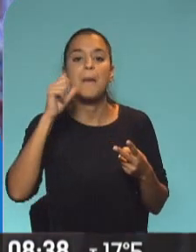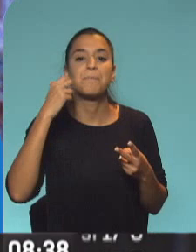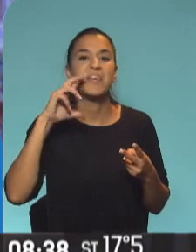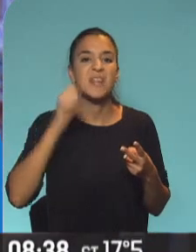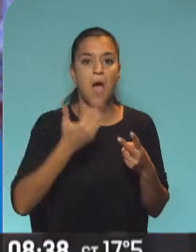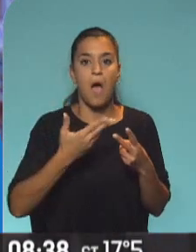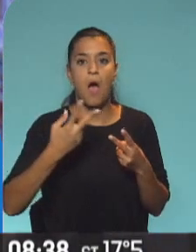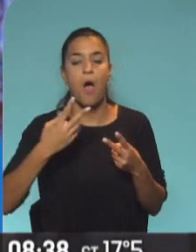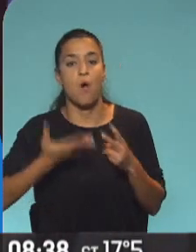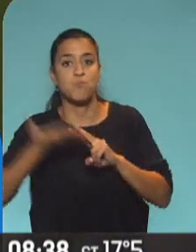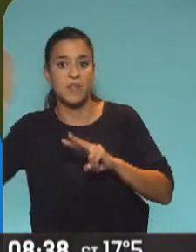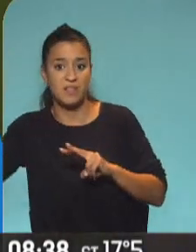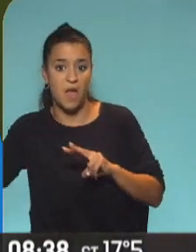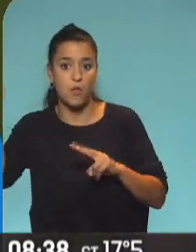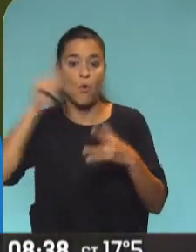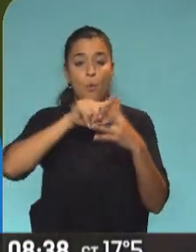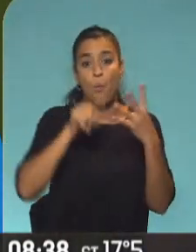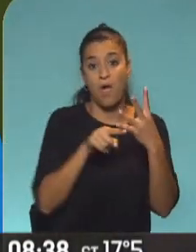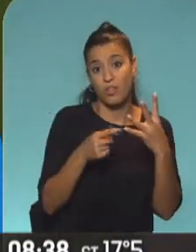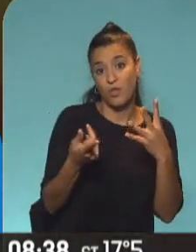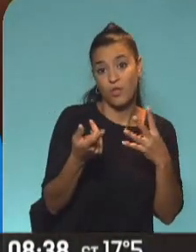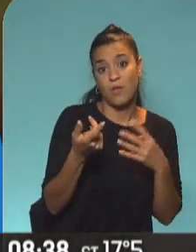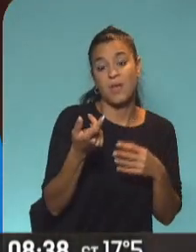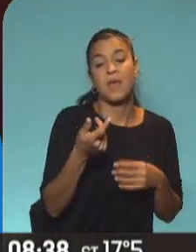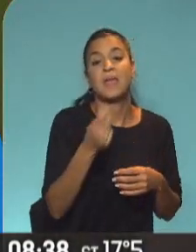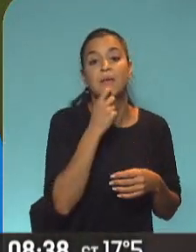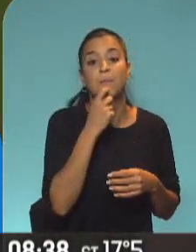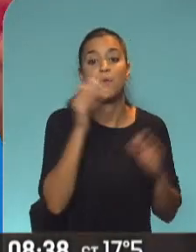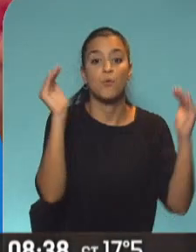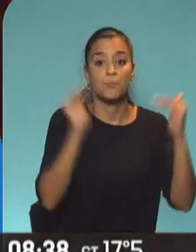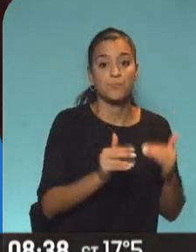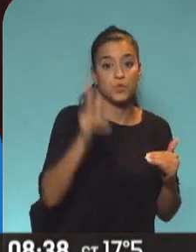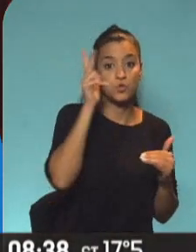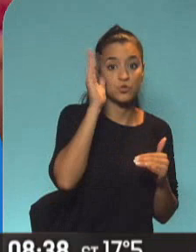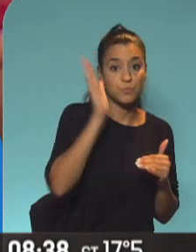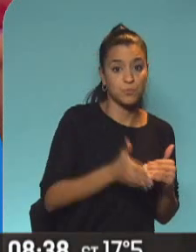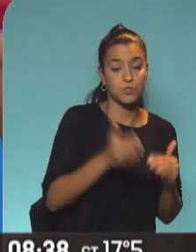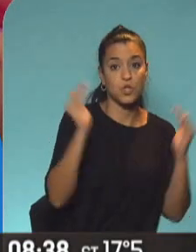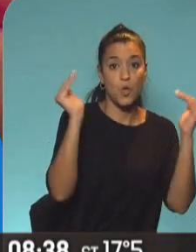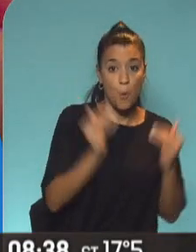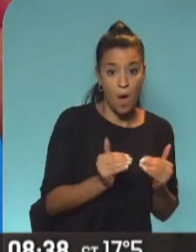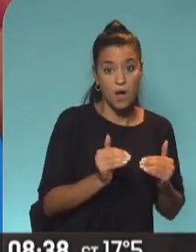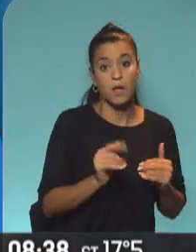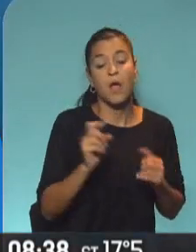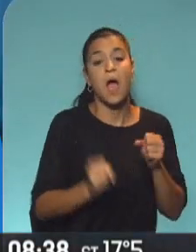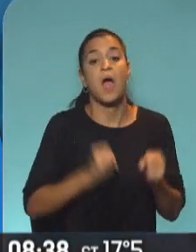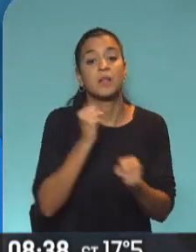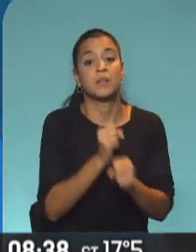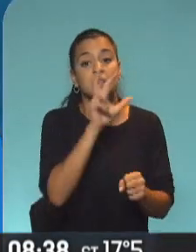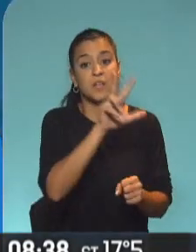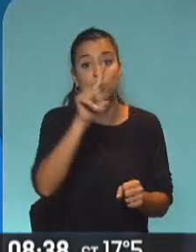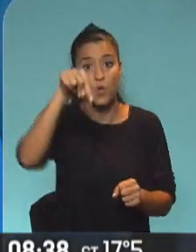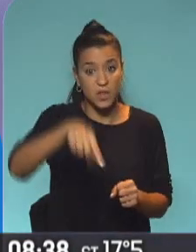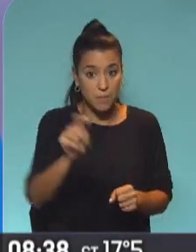4 ejemplos que no solo, insisto, no retrotrajeron el 8%, que era el compromiso de los laboratorios, hasta el 31 de este